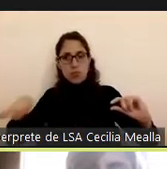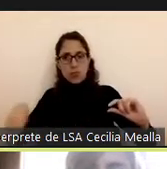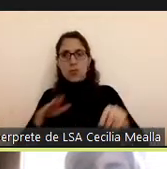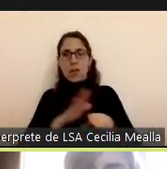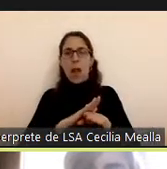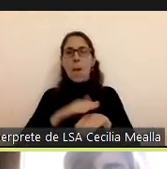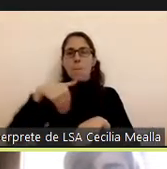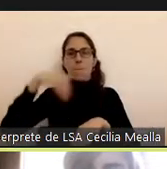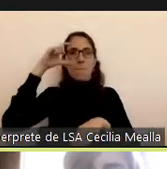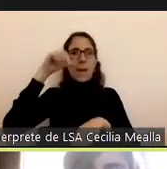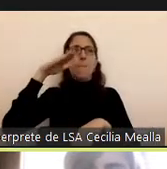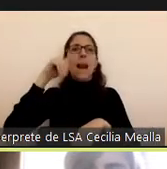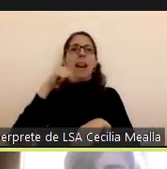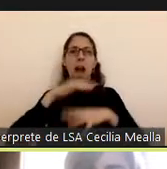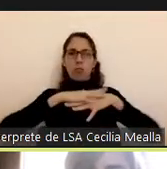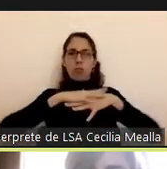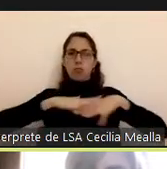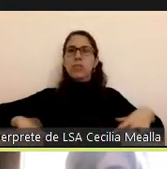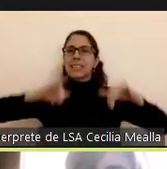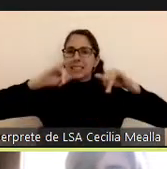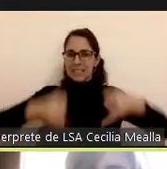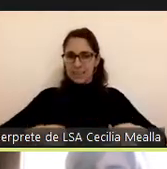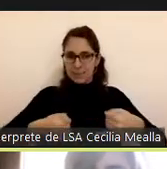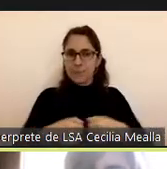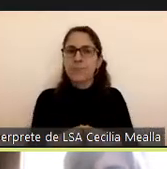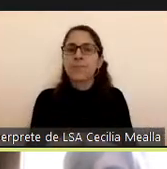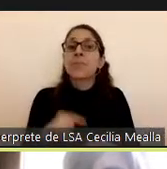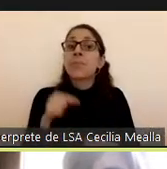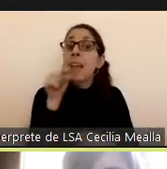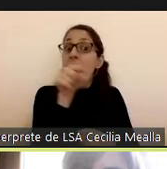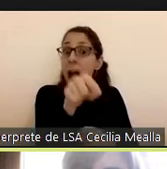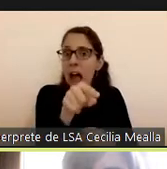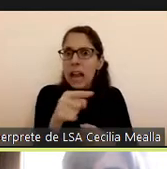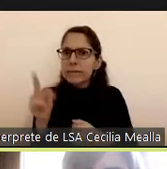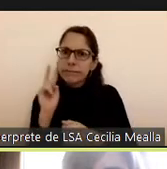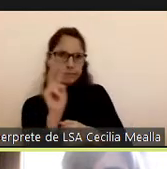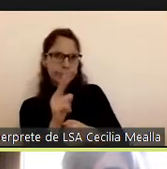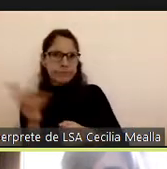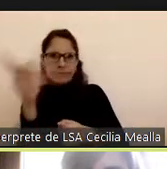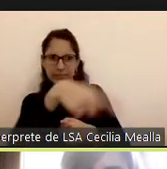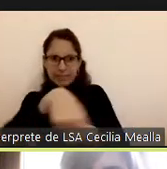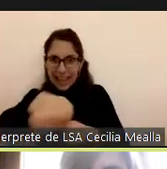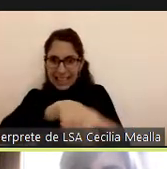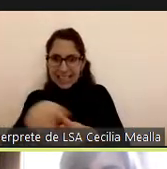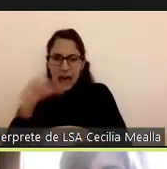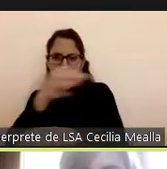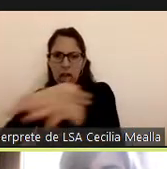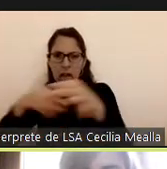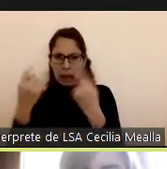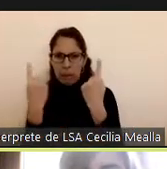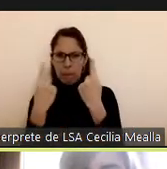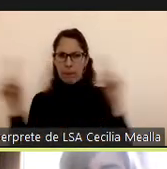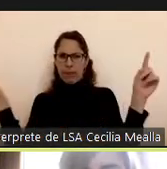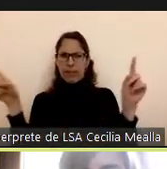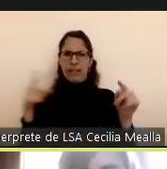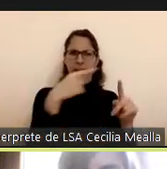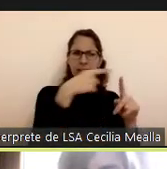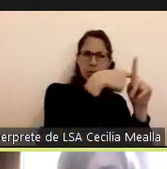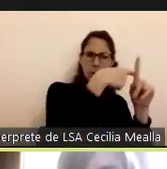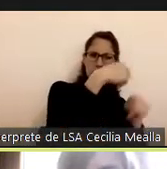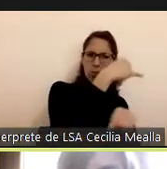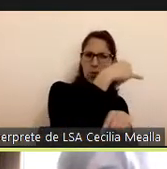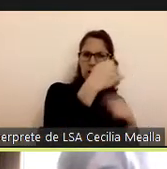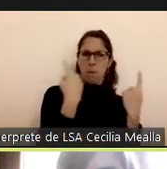justamente se utiliza otro tipo de tinción para poder diferenciar este tipo de bacterias, lo dan